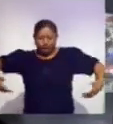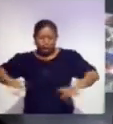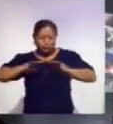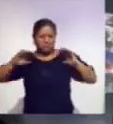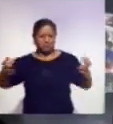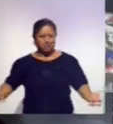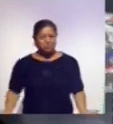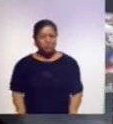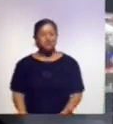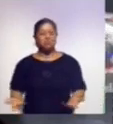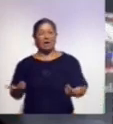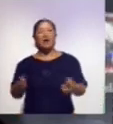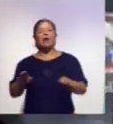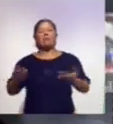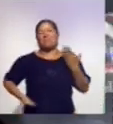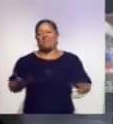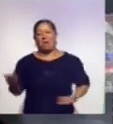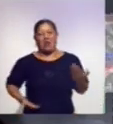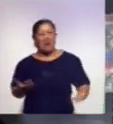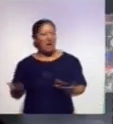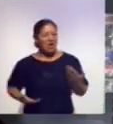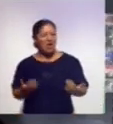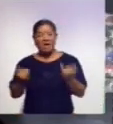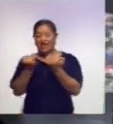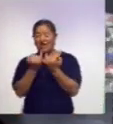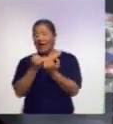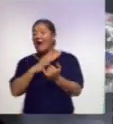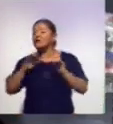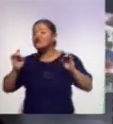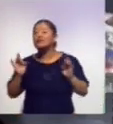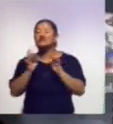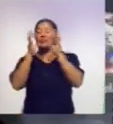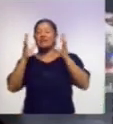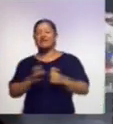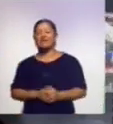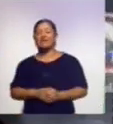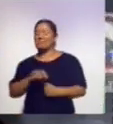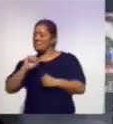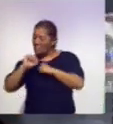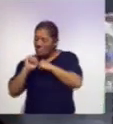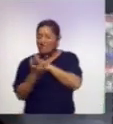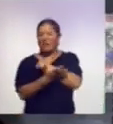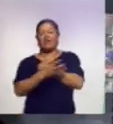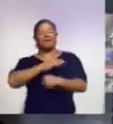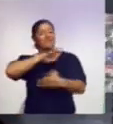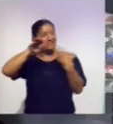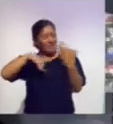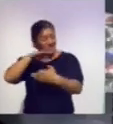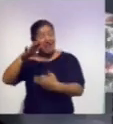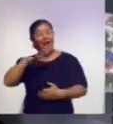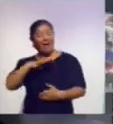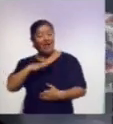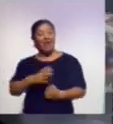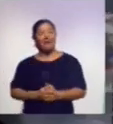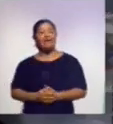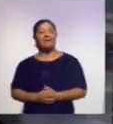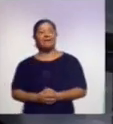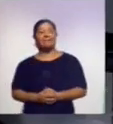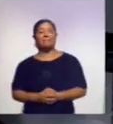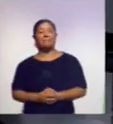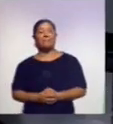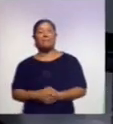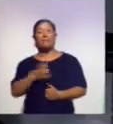de coreografías y aparte tenemos una sorpresa muy padre para todos vamos a tener un un